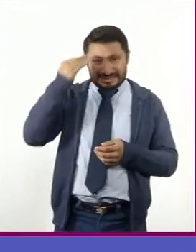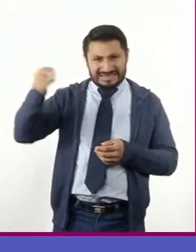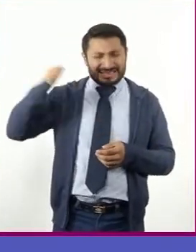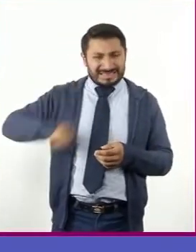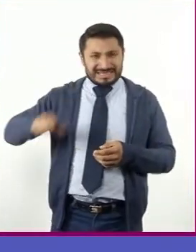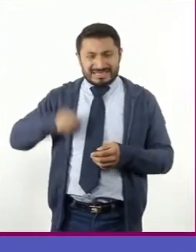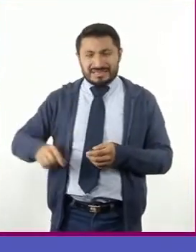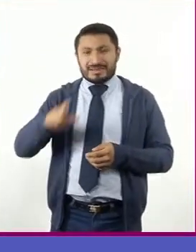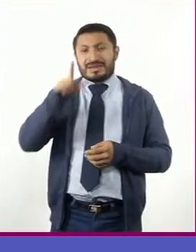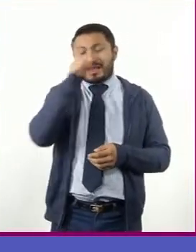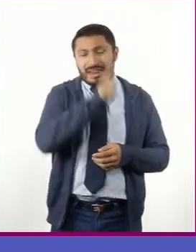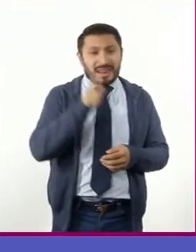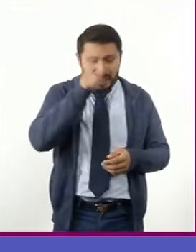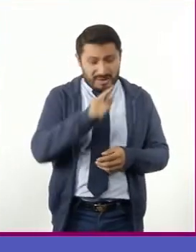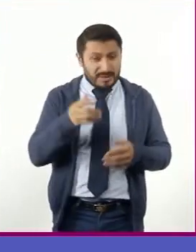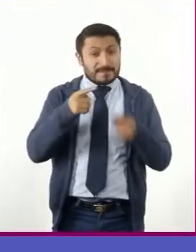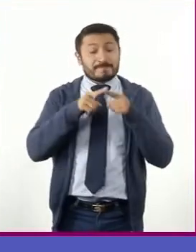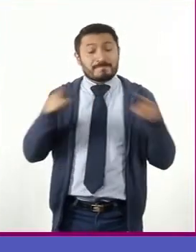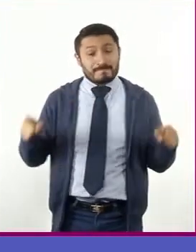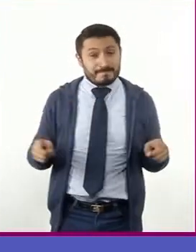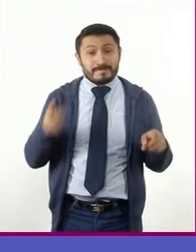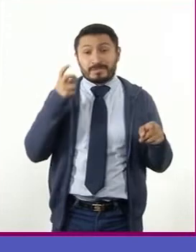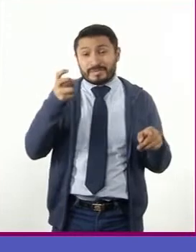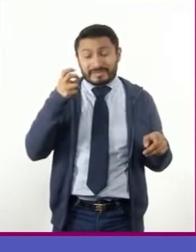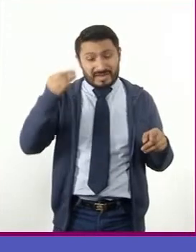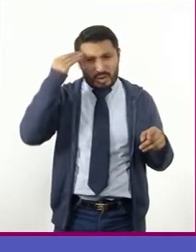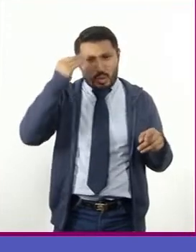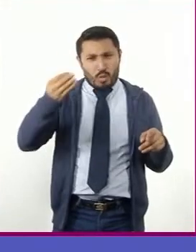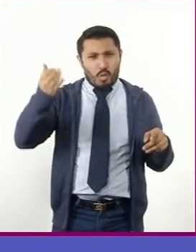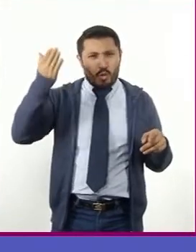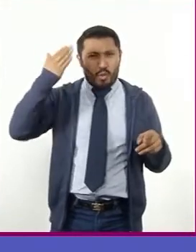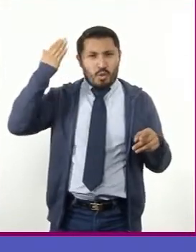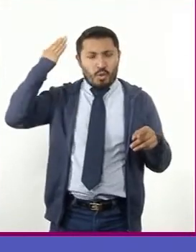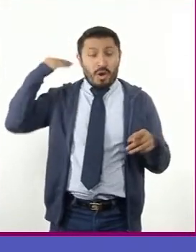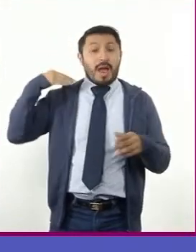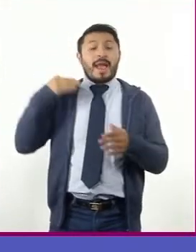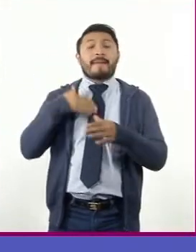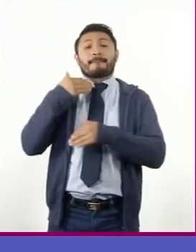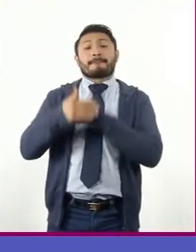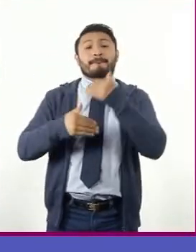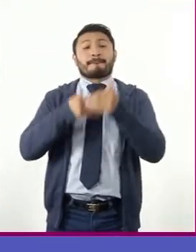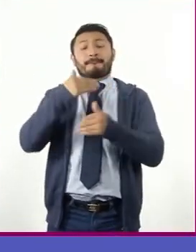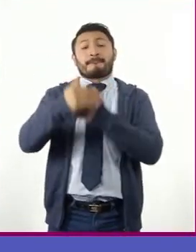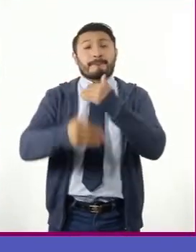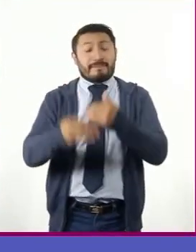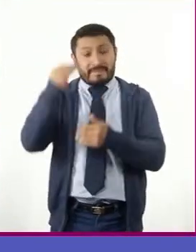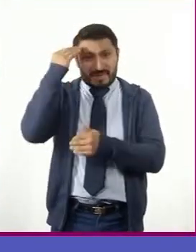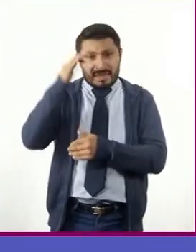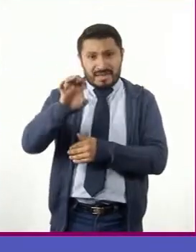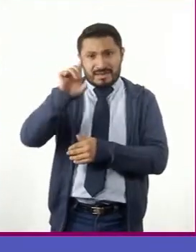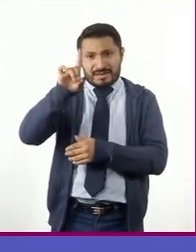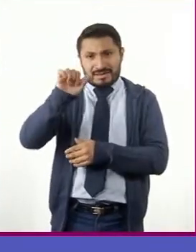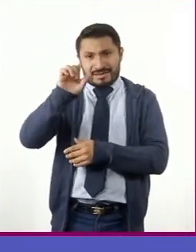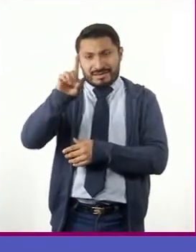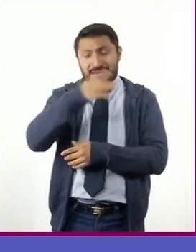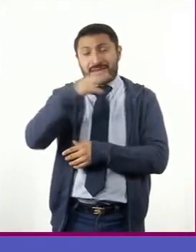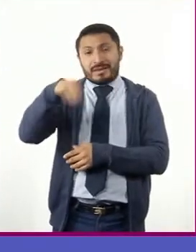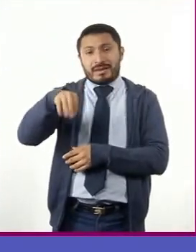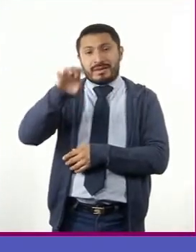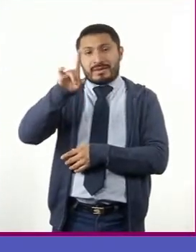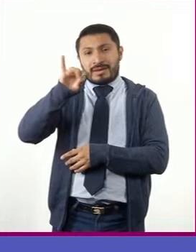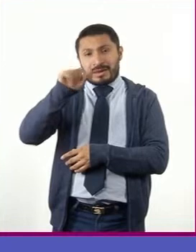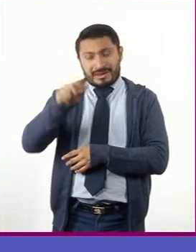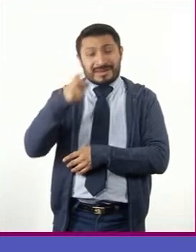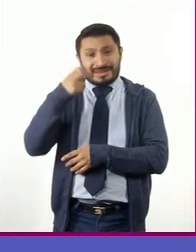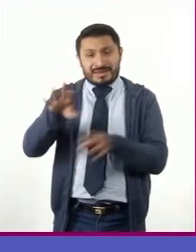fue esta lengua en ese proceso de evolución durante la Edad Media, en el Renacimiento,